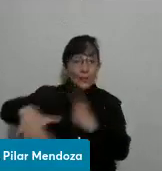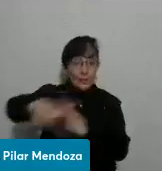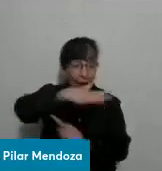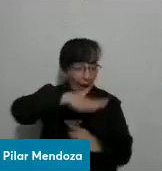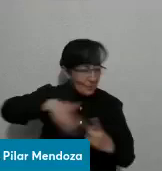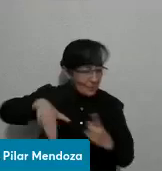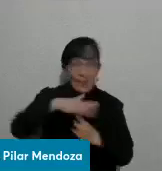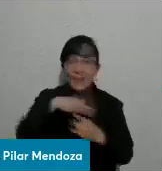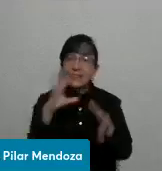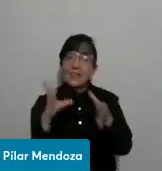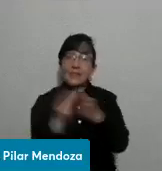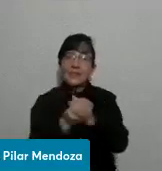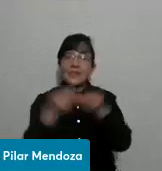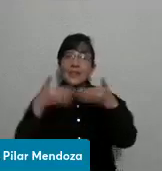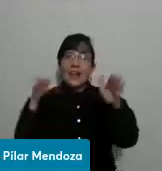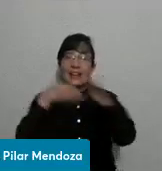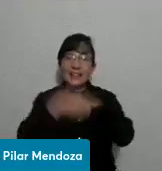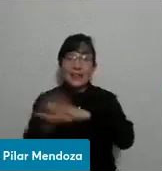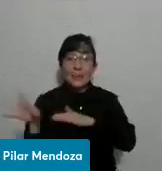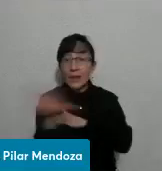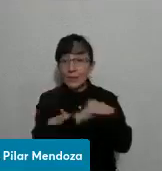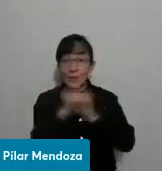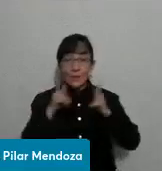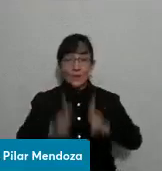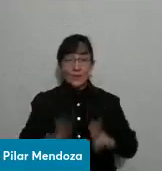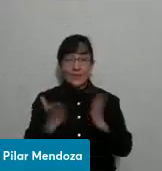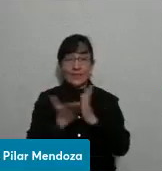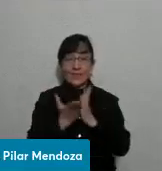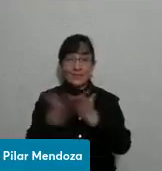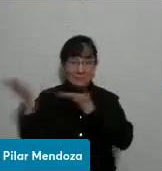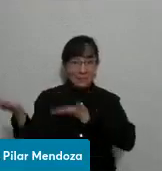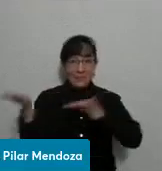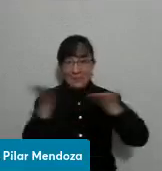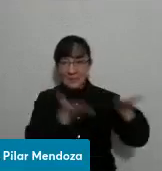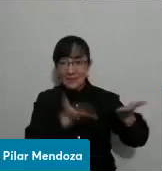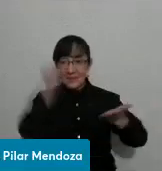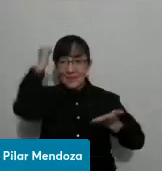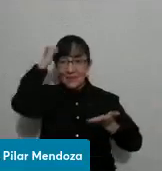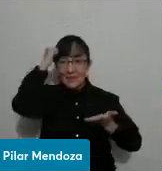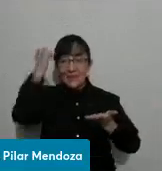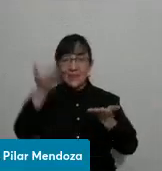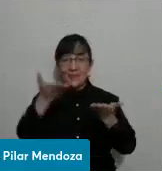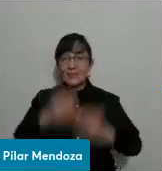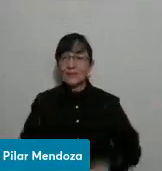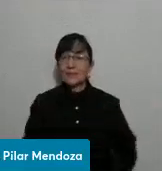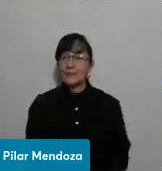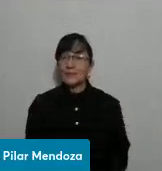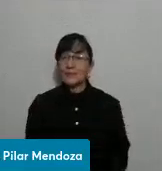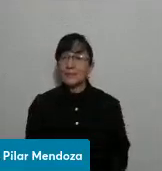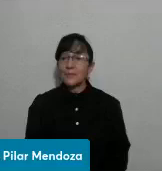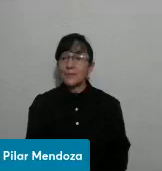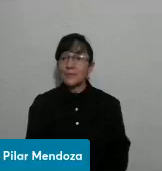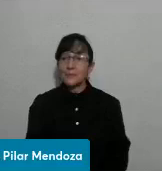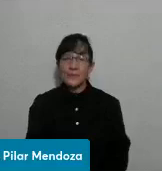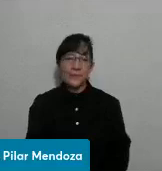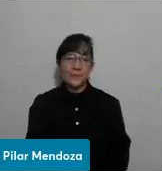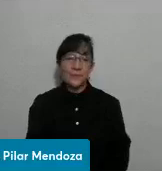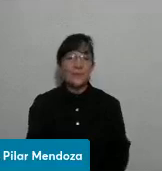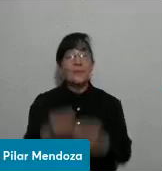todo accesible para todos los estudiantes. Bienvenido, profe Juan Pablo. Muchas